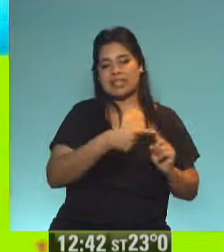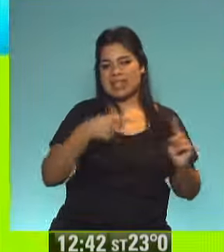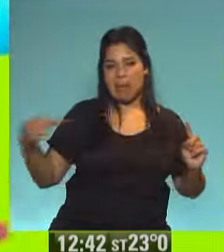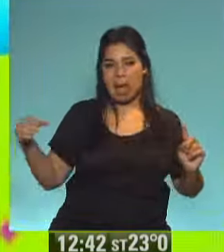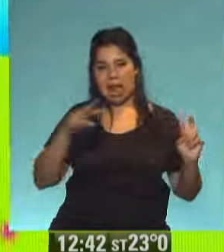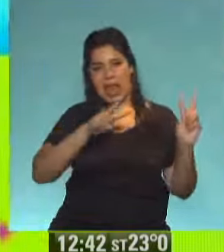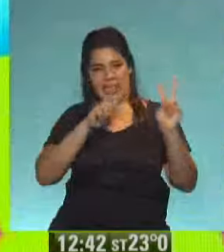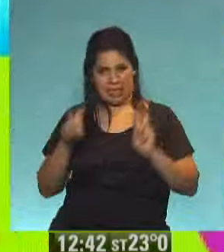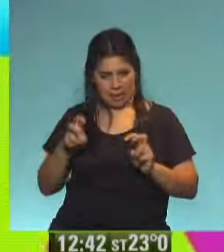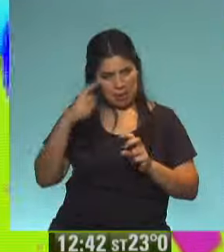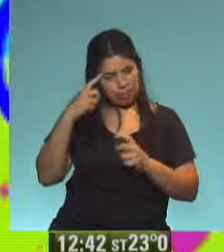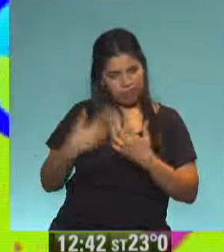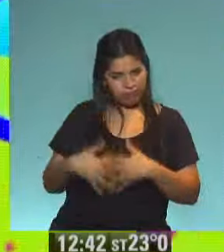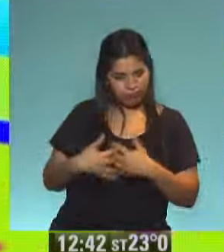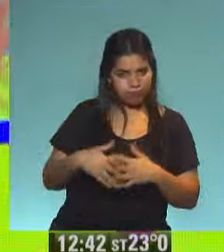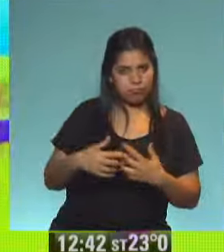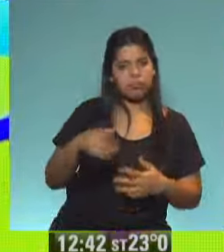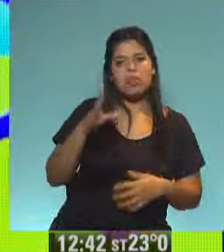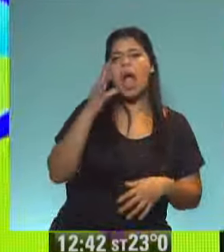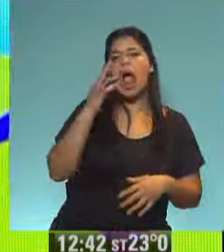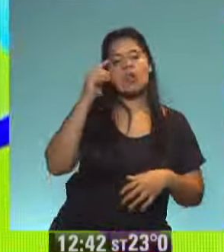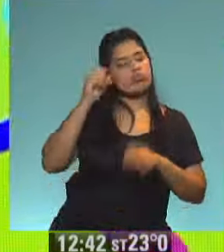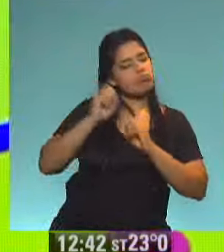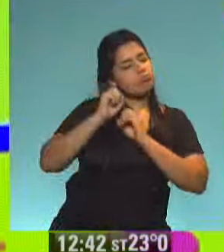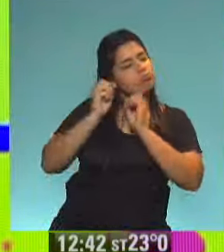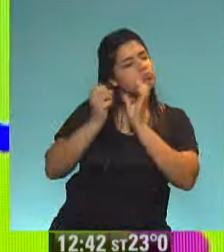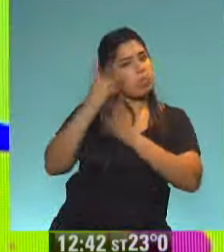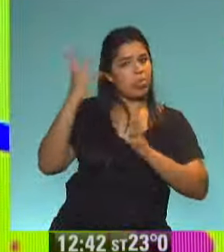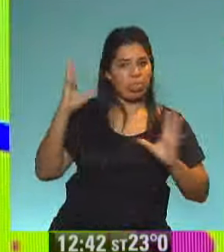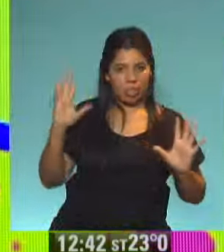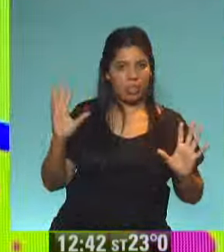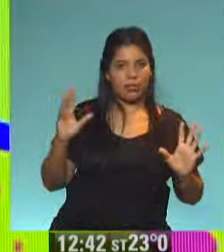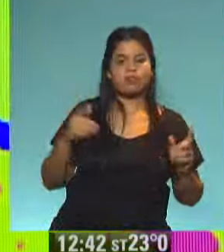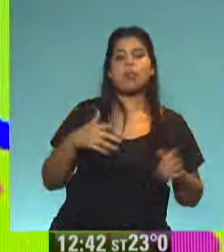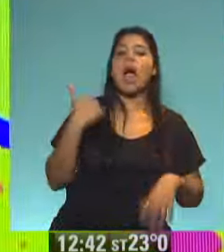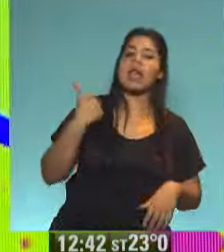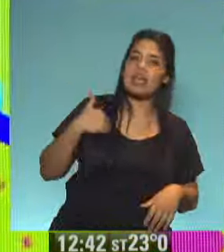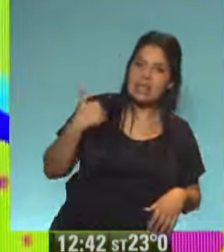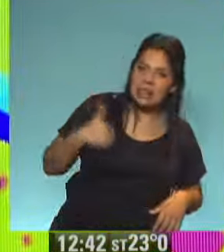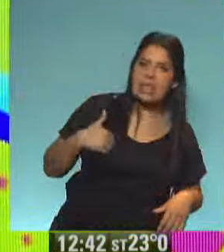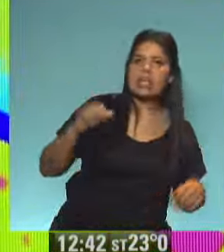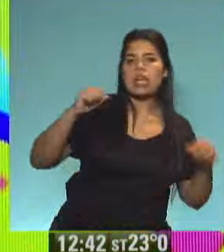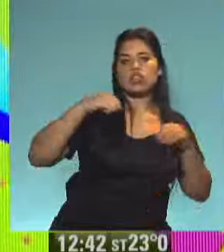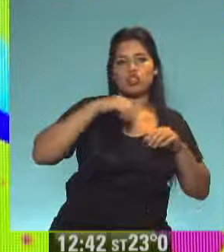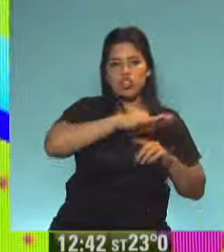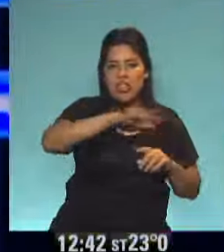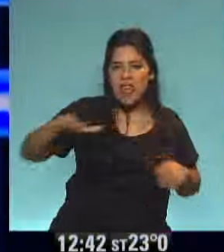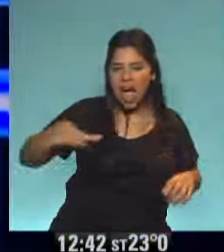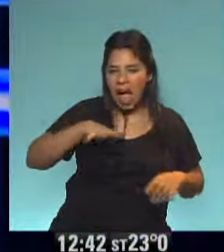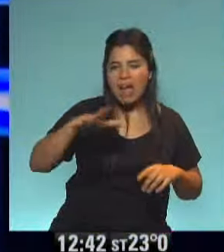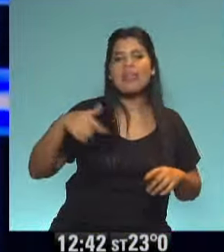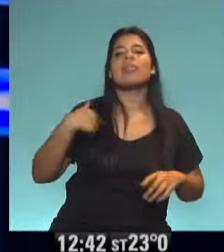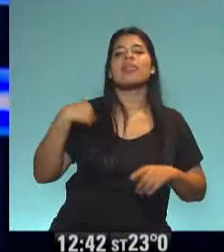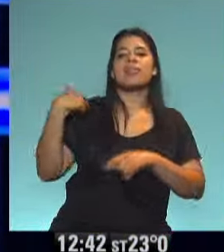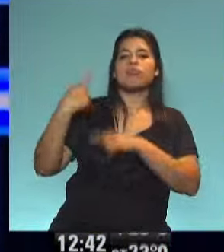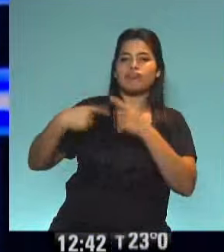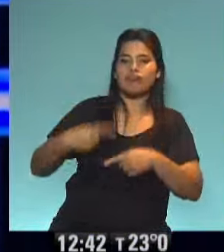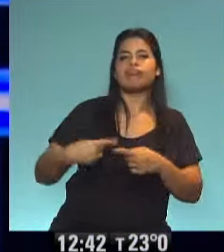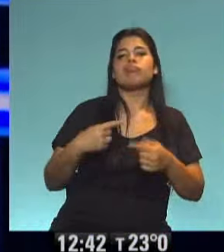lo que se nos ocurra. Estuvimos pensando en Argentina, estuvimos pensando en la conformación de la sociedad. En la diversidad, en las